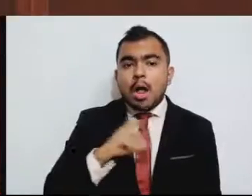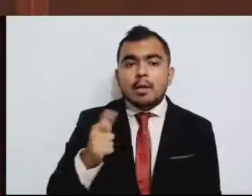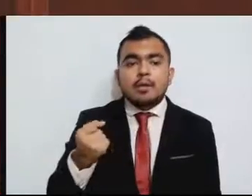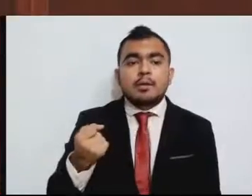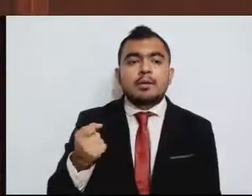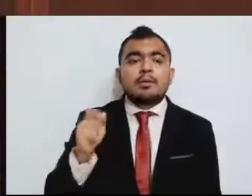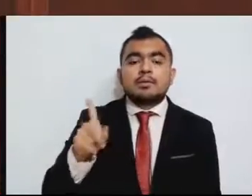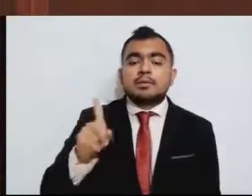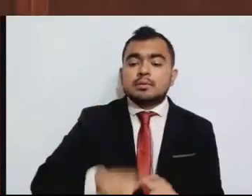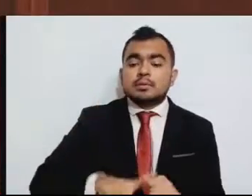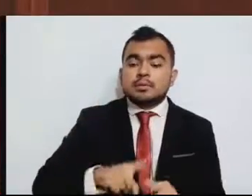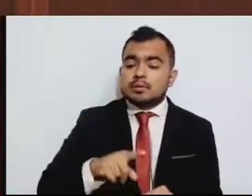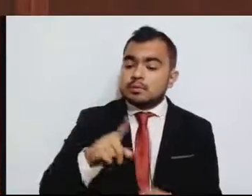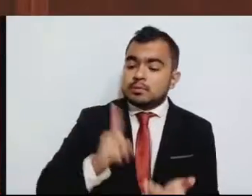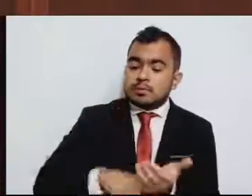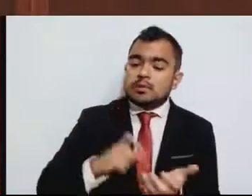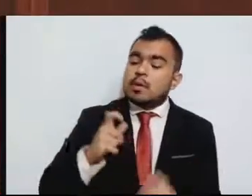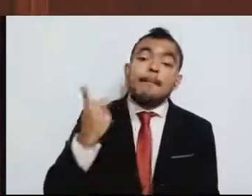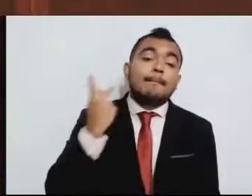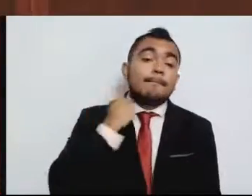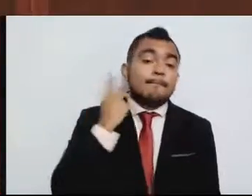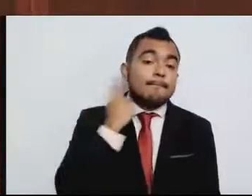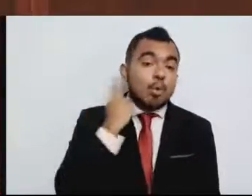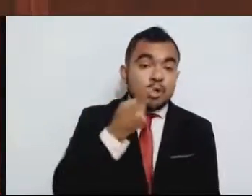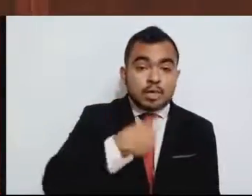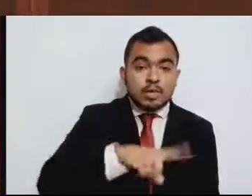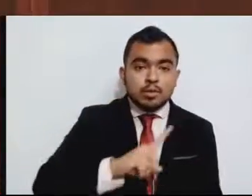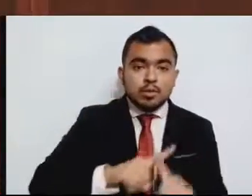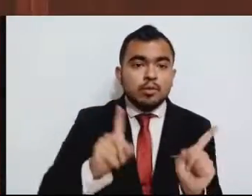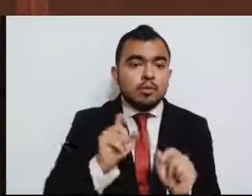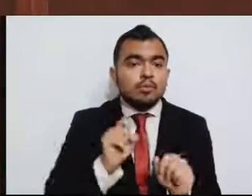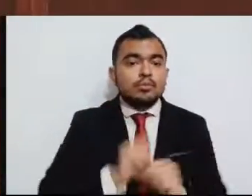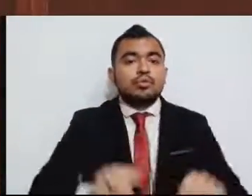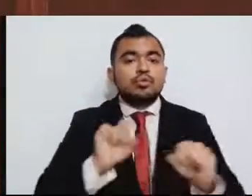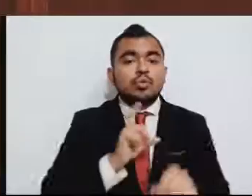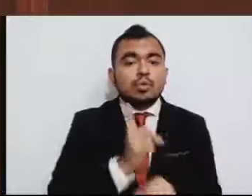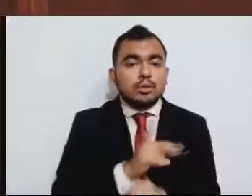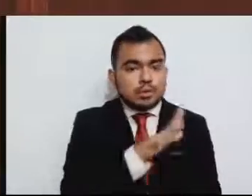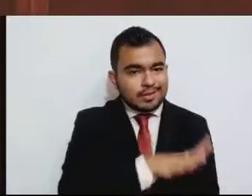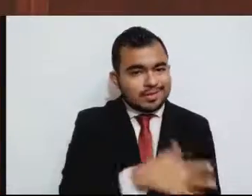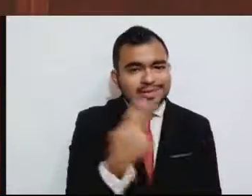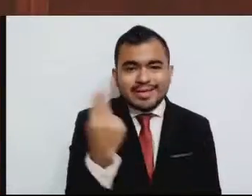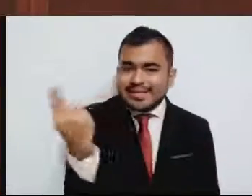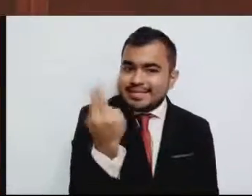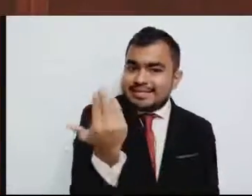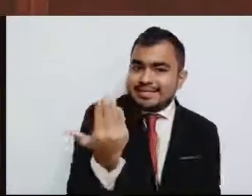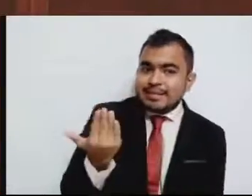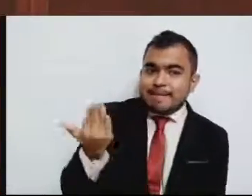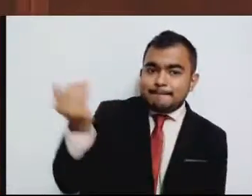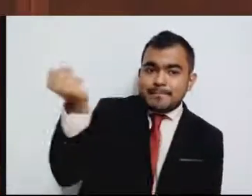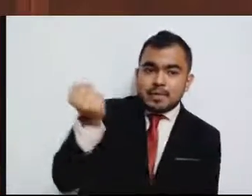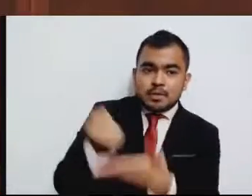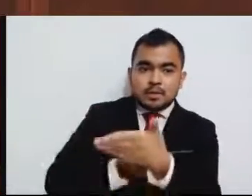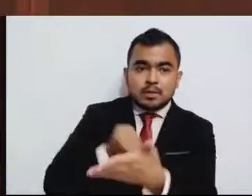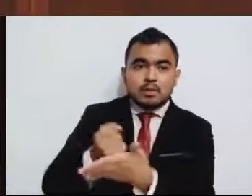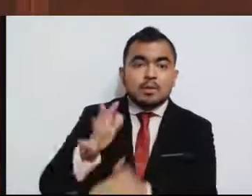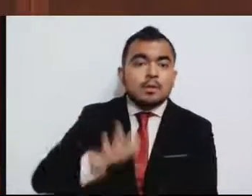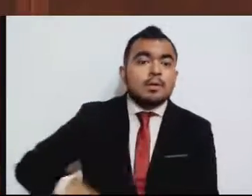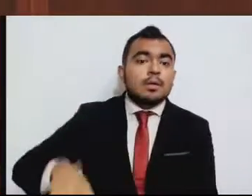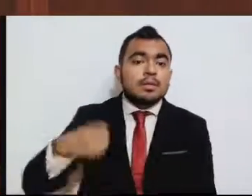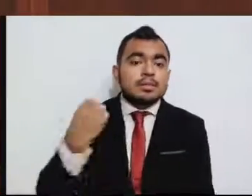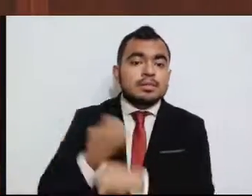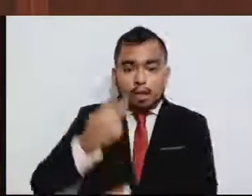diferente señor secretario la mayoría de la sociedad exige que muchos mexiquense se griten no más